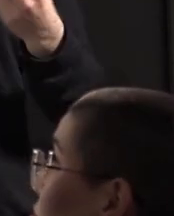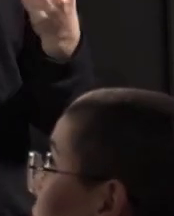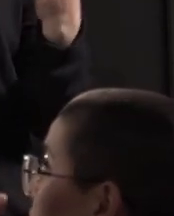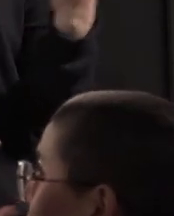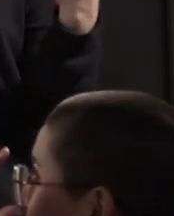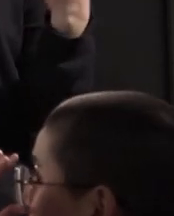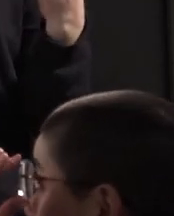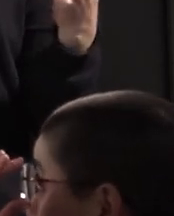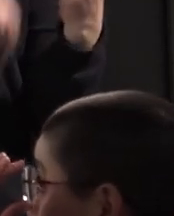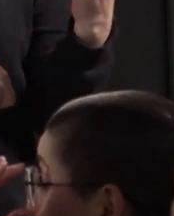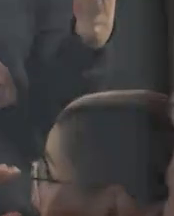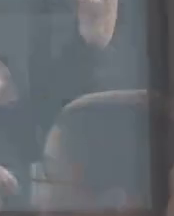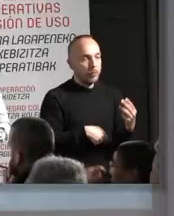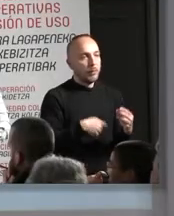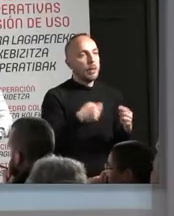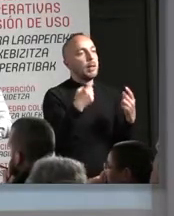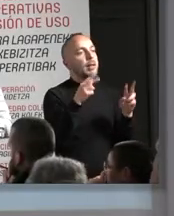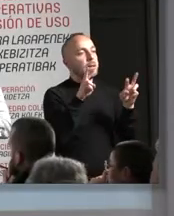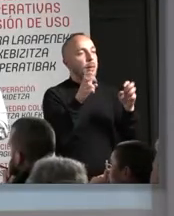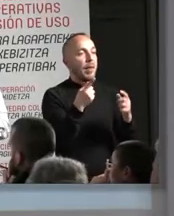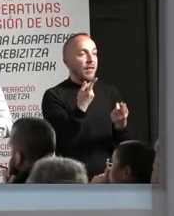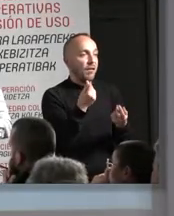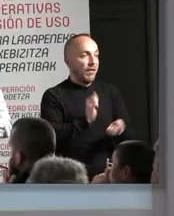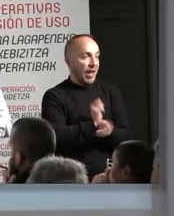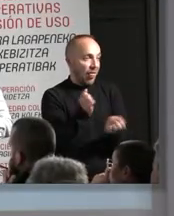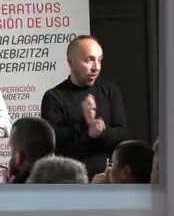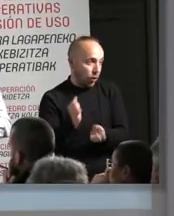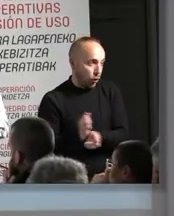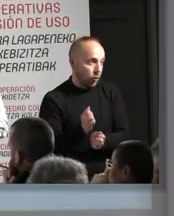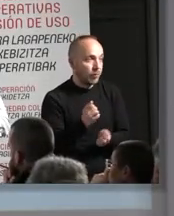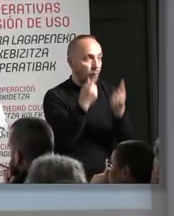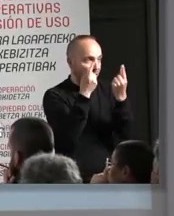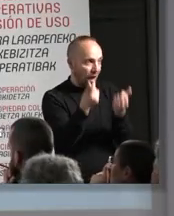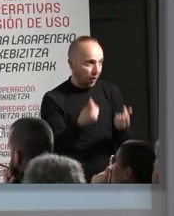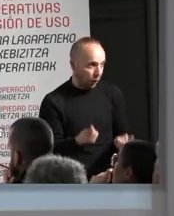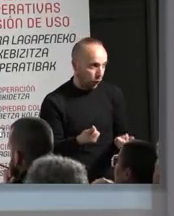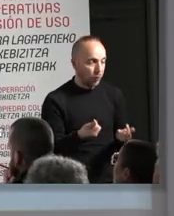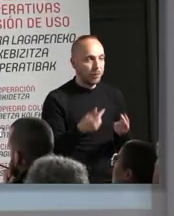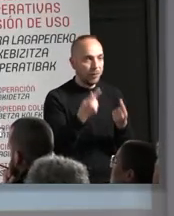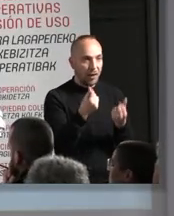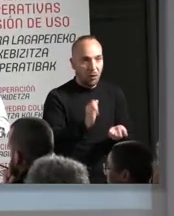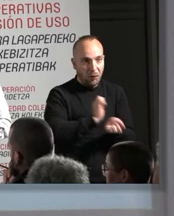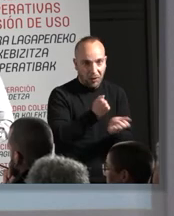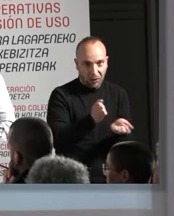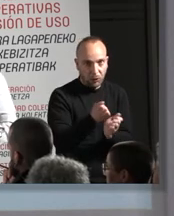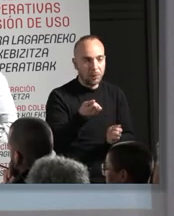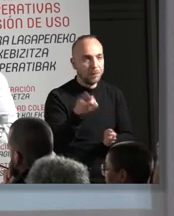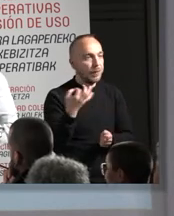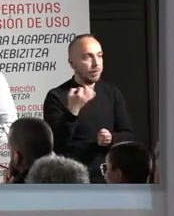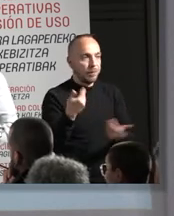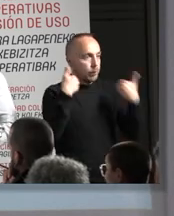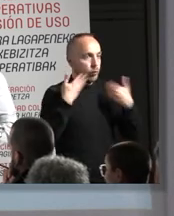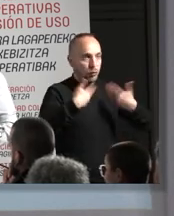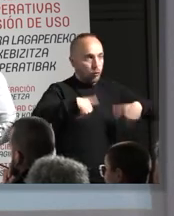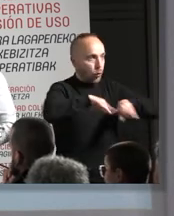Tenemos el tema de la financiación. Es un tema que tiene que competir y compeler a todos. Meritxell después nos